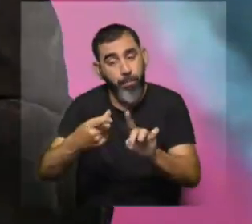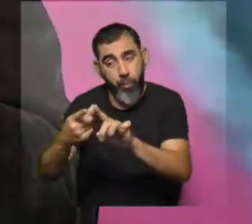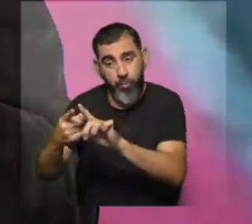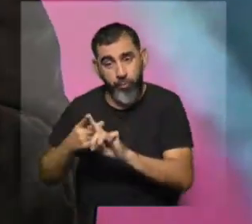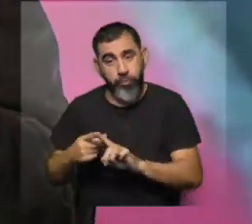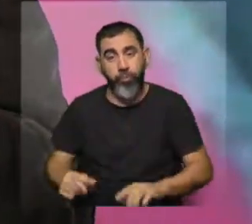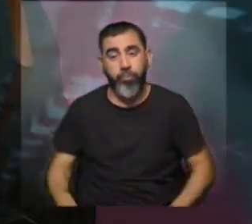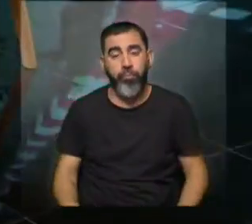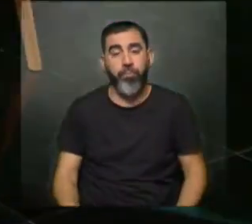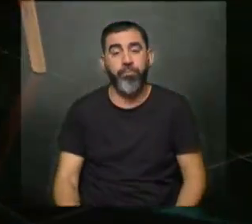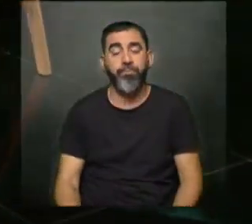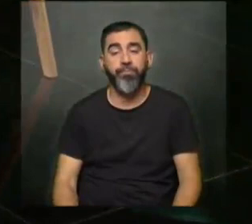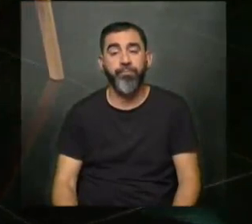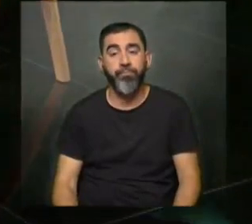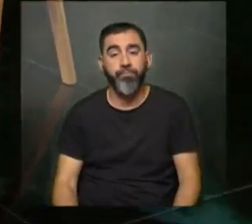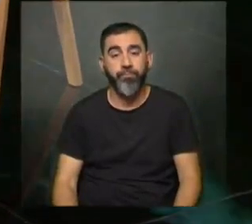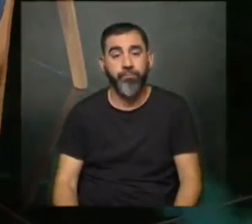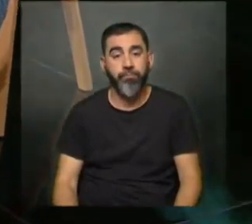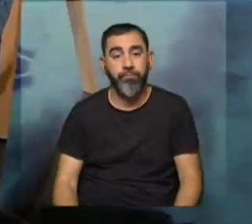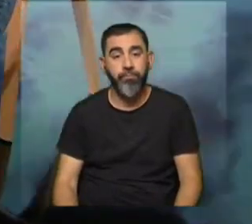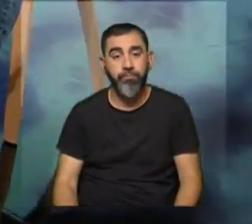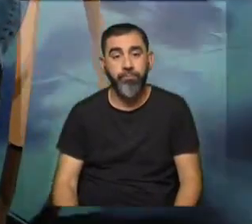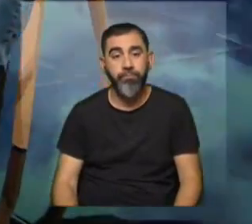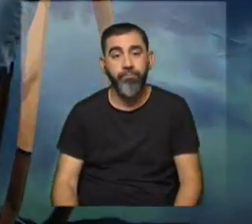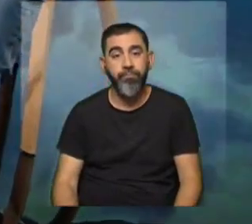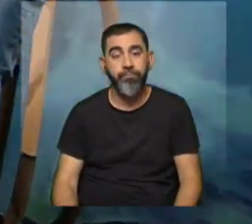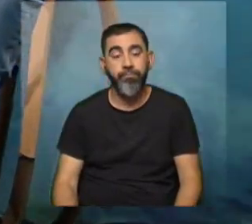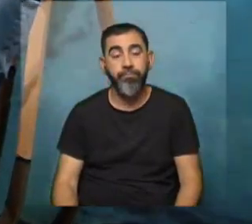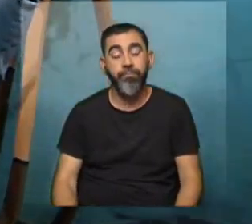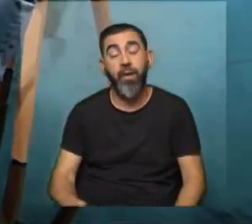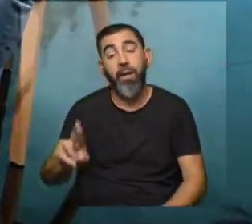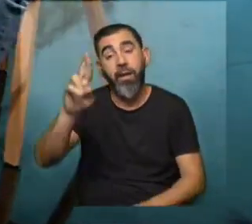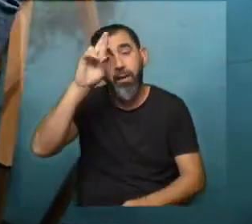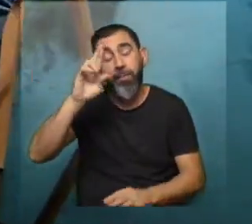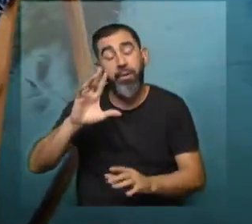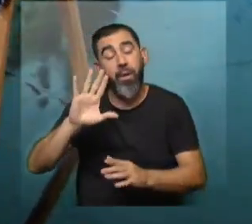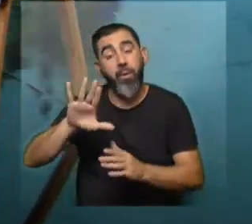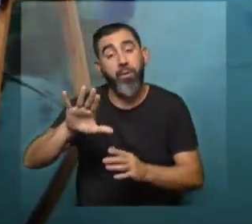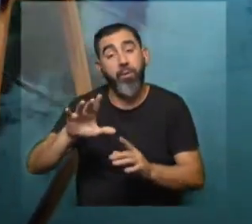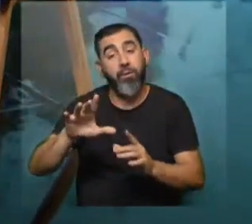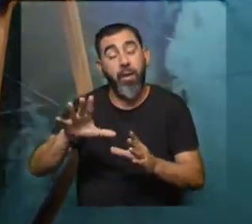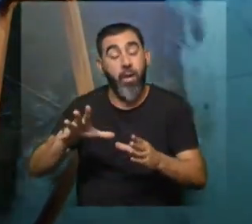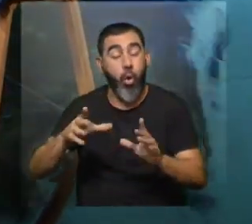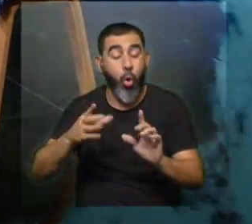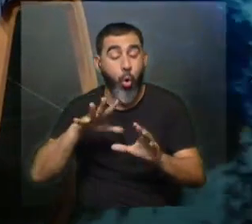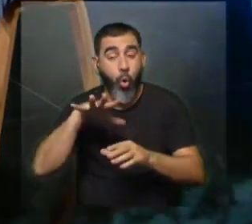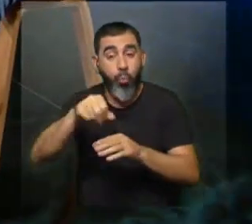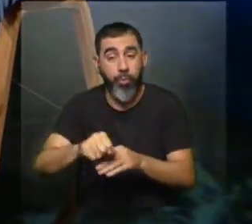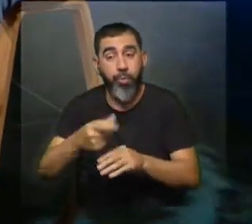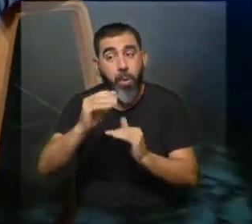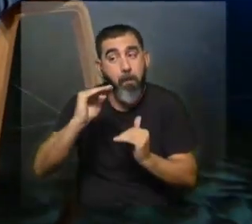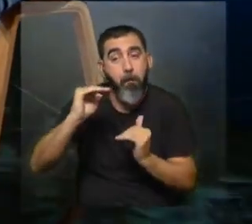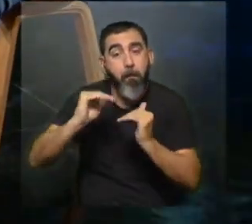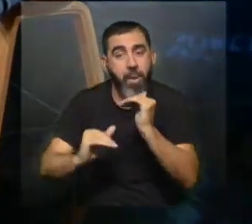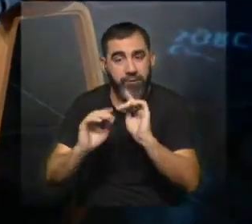eso hay que verlo. Pero aparte, si te sigo, no solamente cumplir lo asumido, sino aumentar un poco la ambición, bueno,